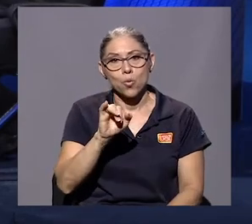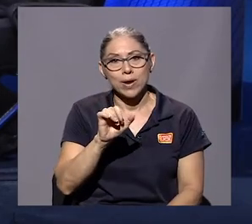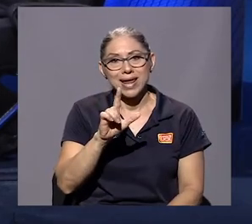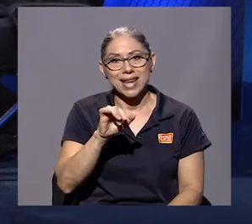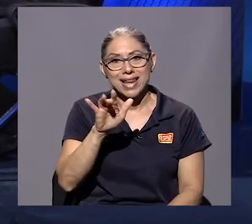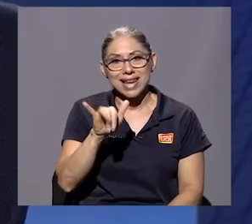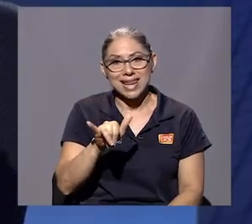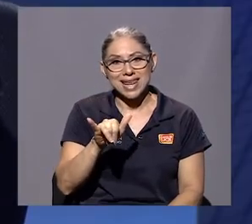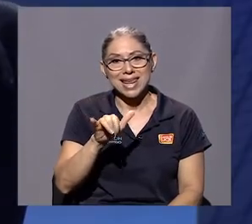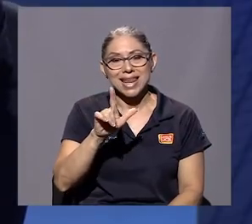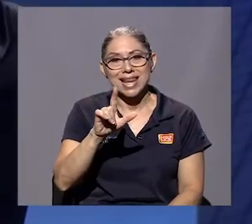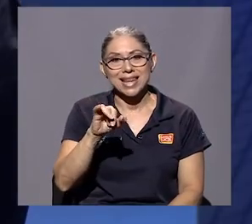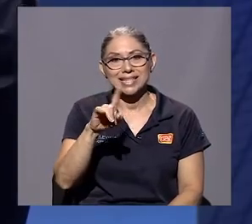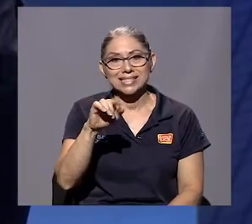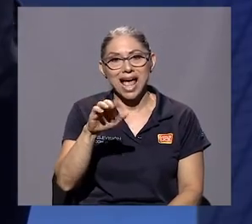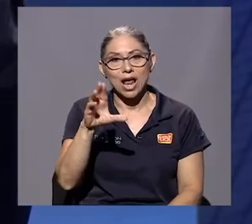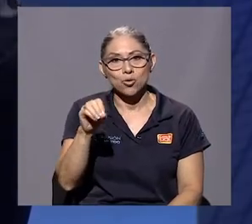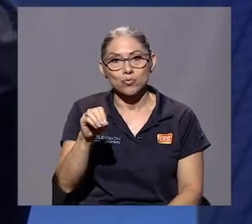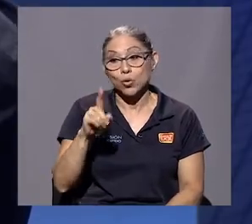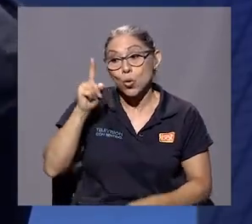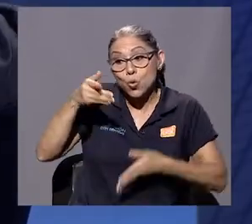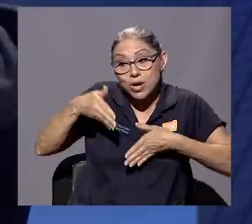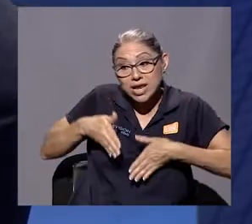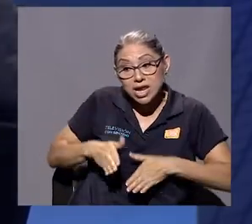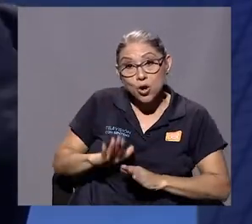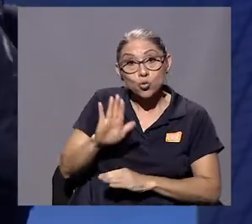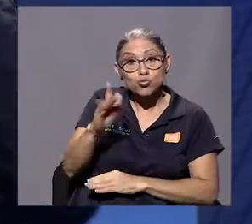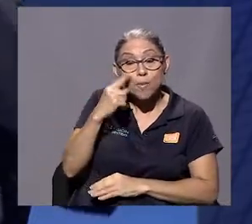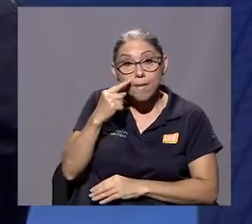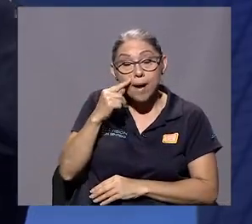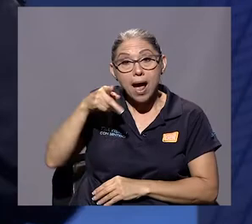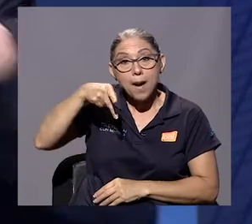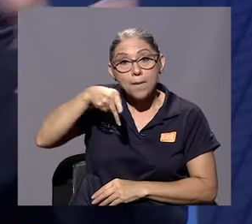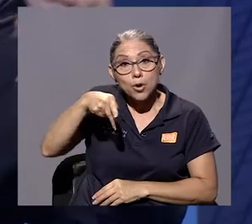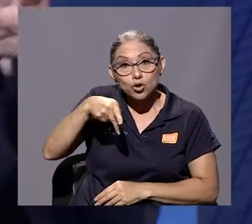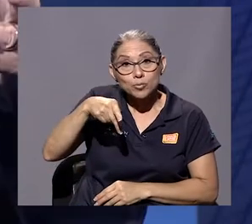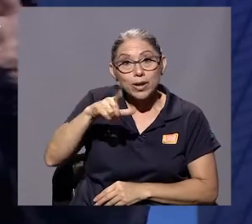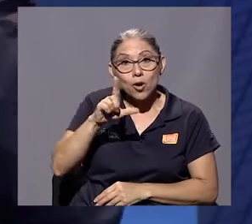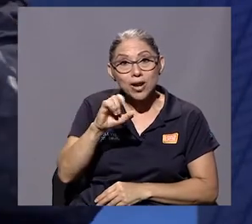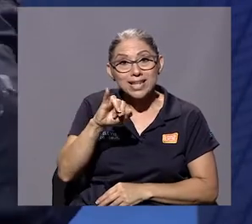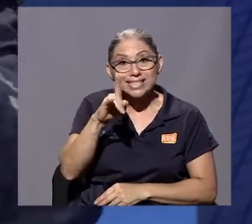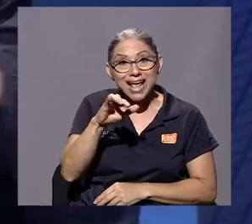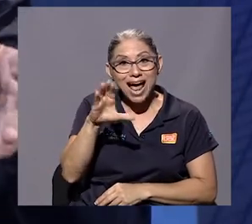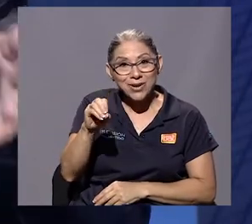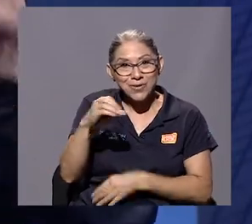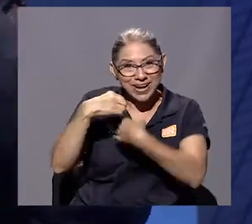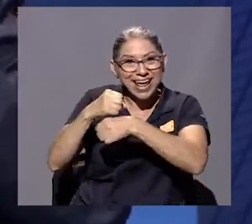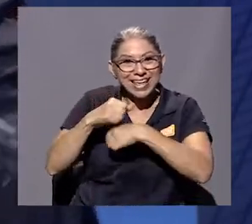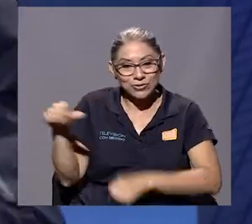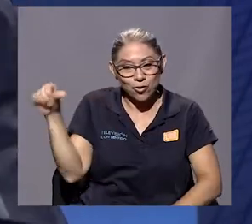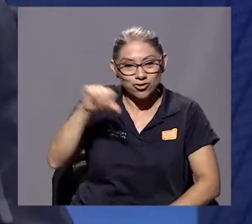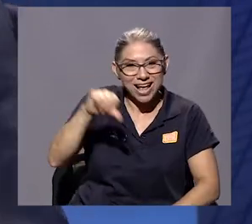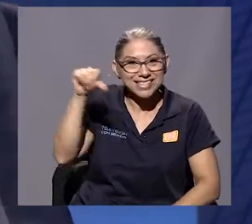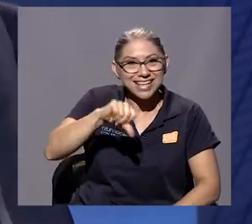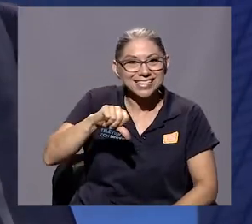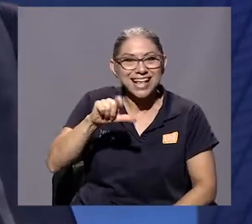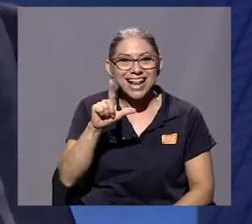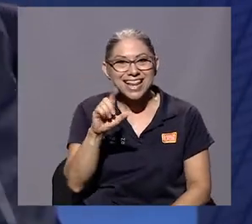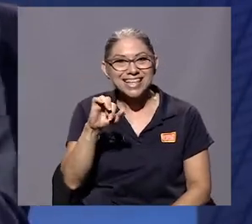uno de los hijos de Don Próspero Lizano, creador de la salsa al Lizano, tan famosa en este país,